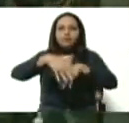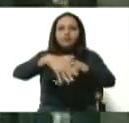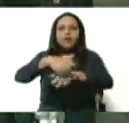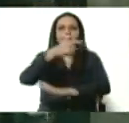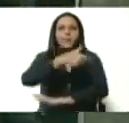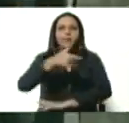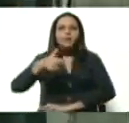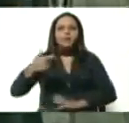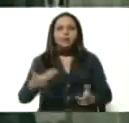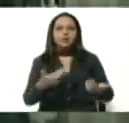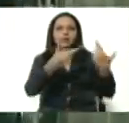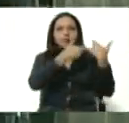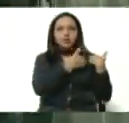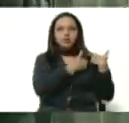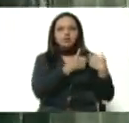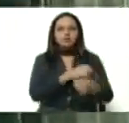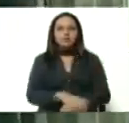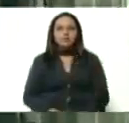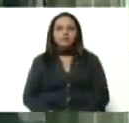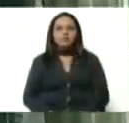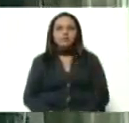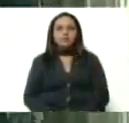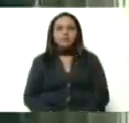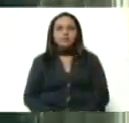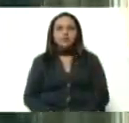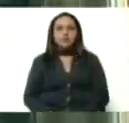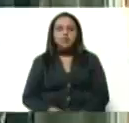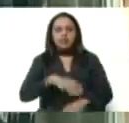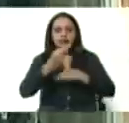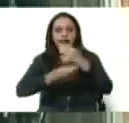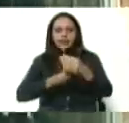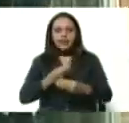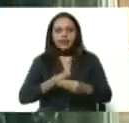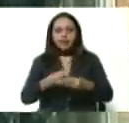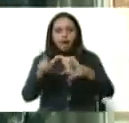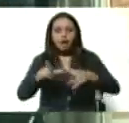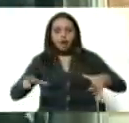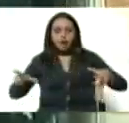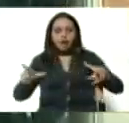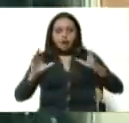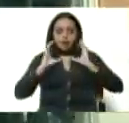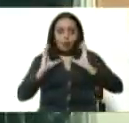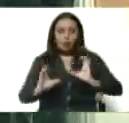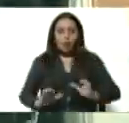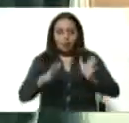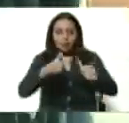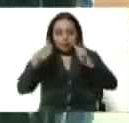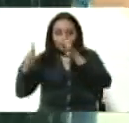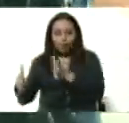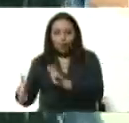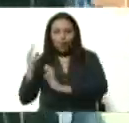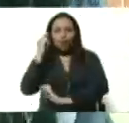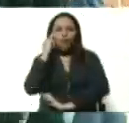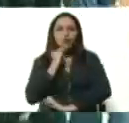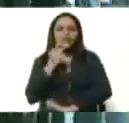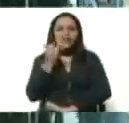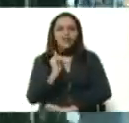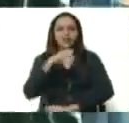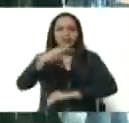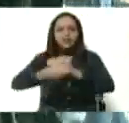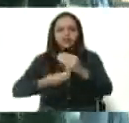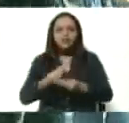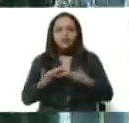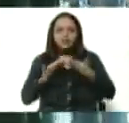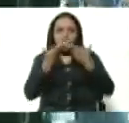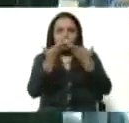autoridades hacia lo que será el sarcófago del Libertador Simón Bolívar, donde estarán ofreciendo